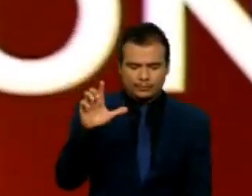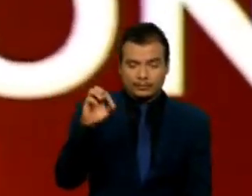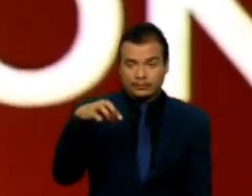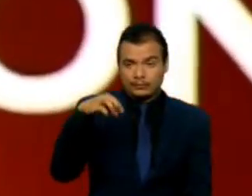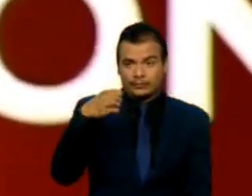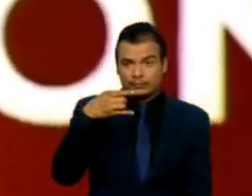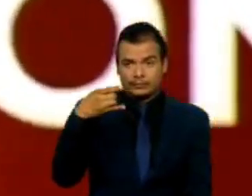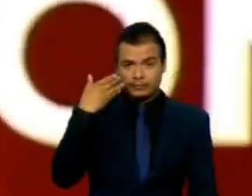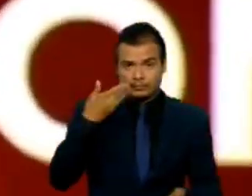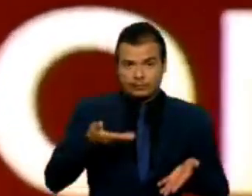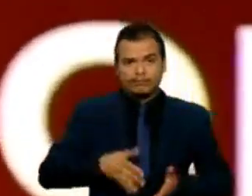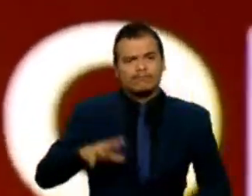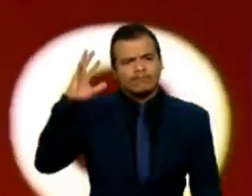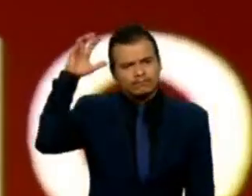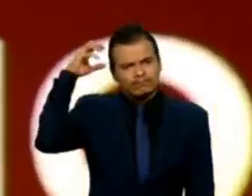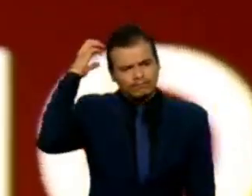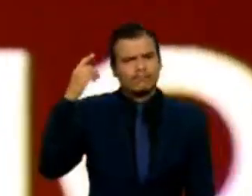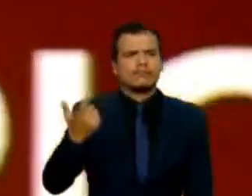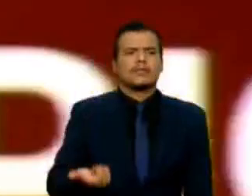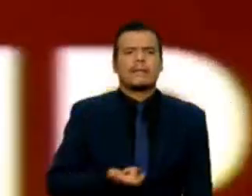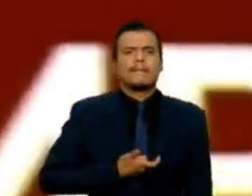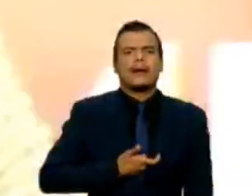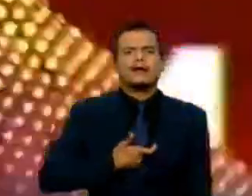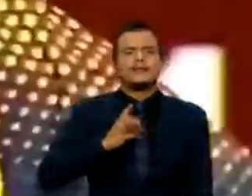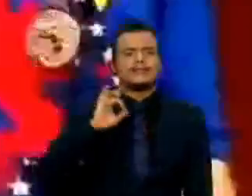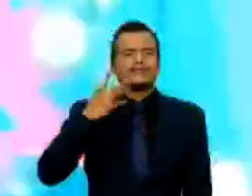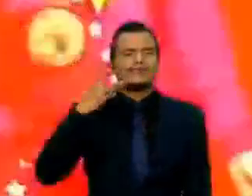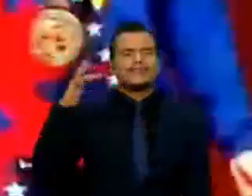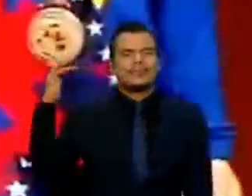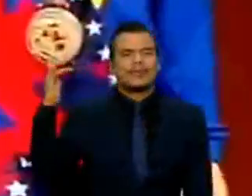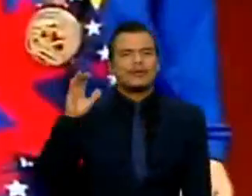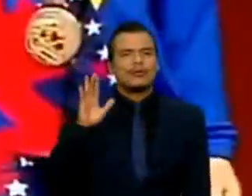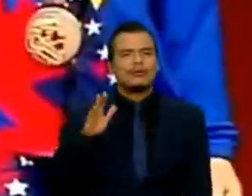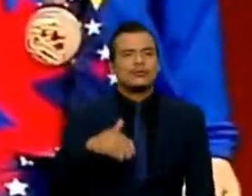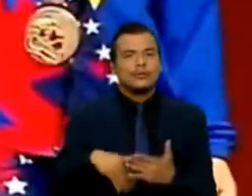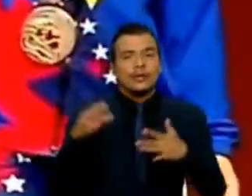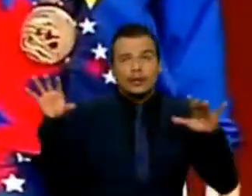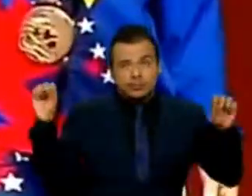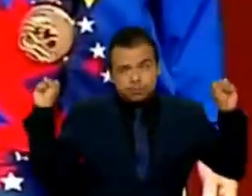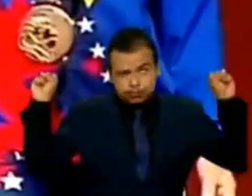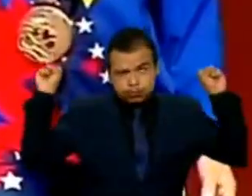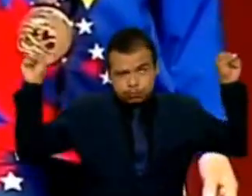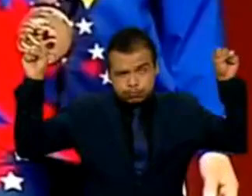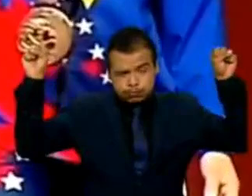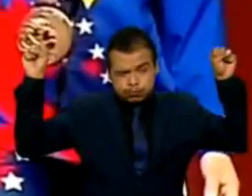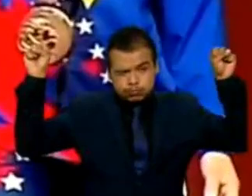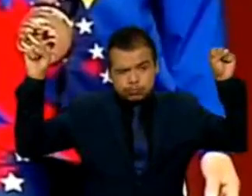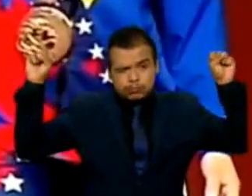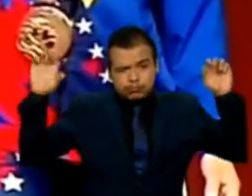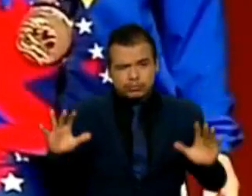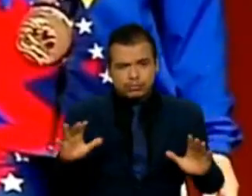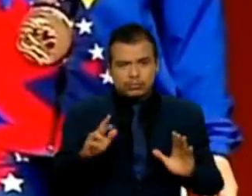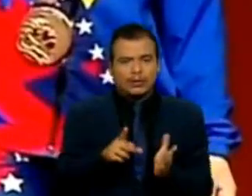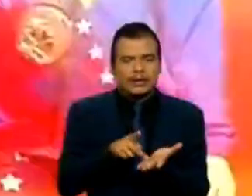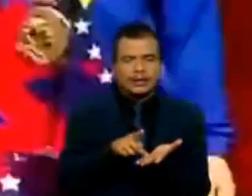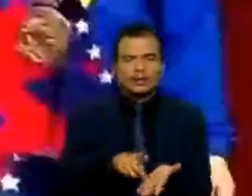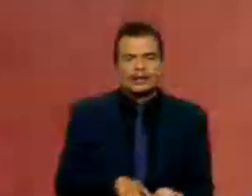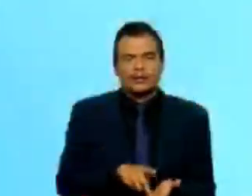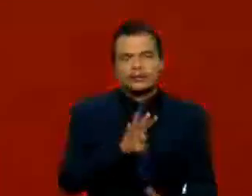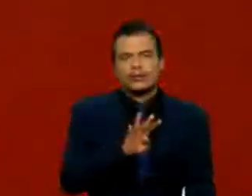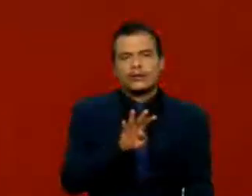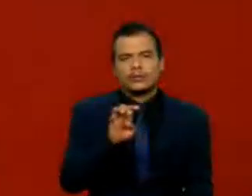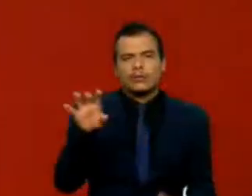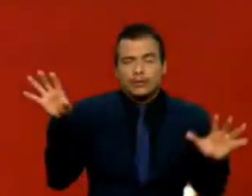nacida en Cartago se quedó con la medalla de oro en la modalidad de arranque de la categoría de los 49 kg al